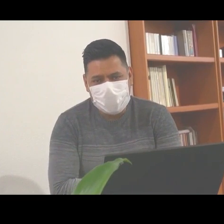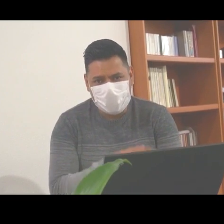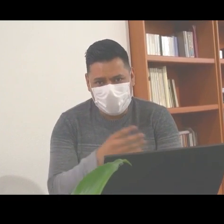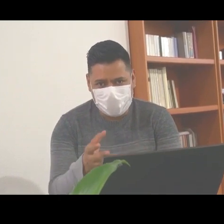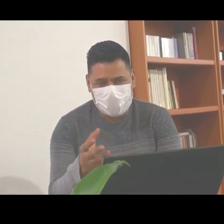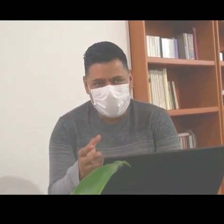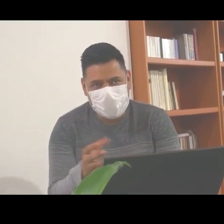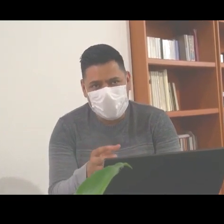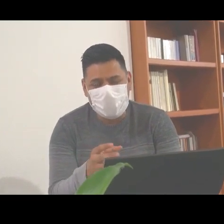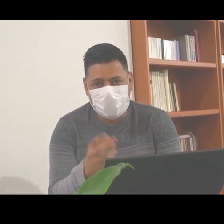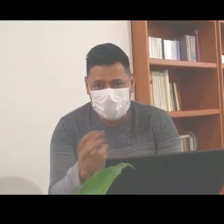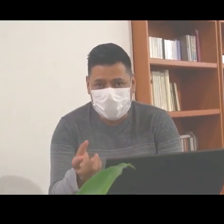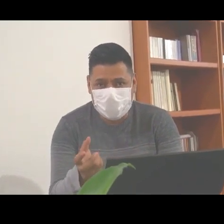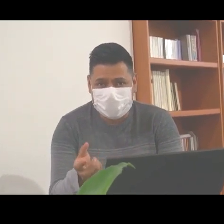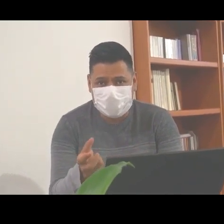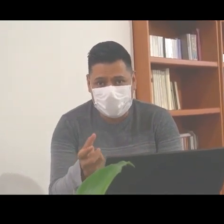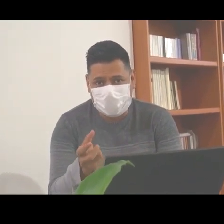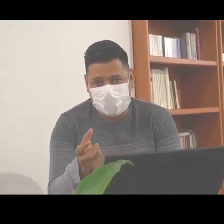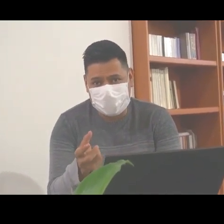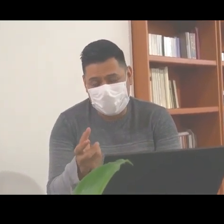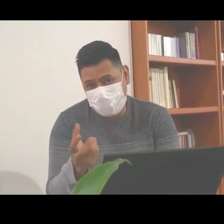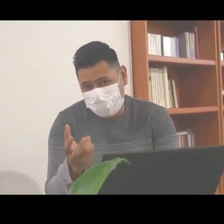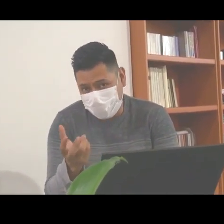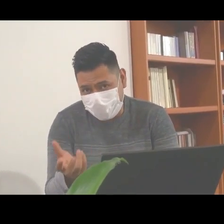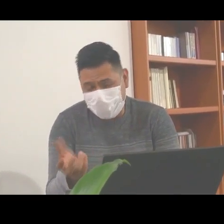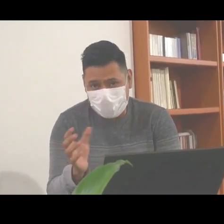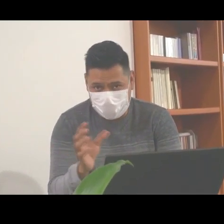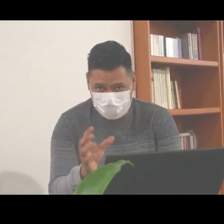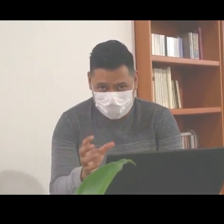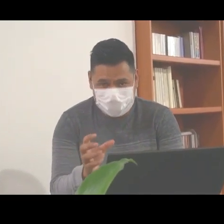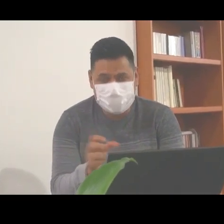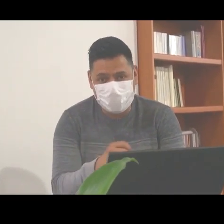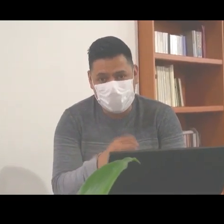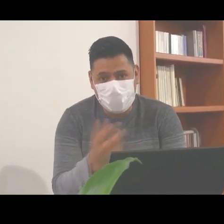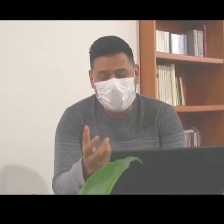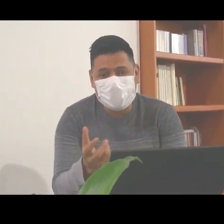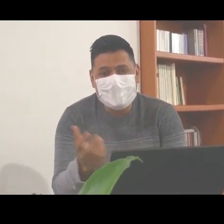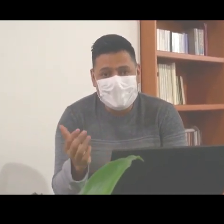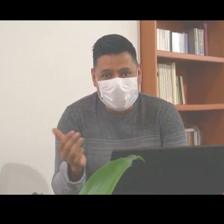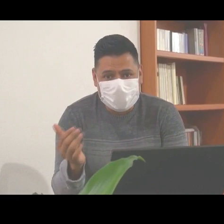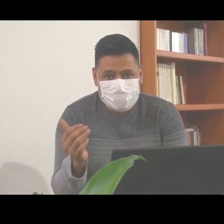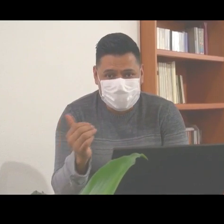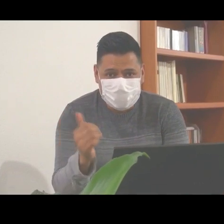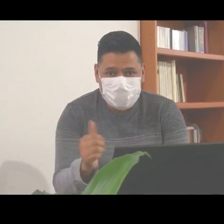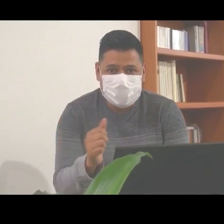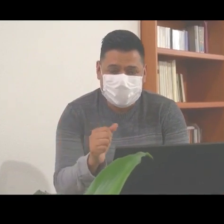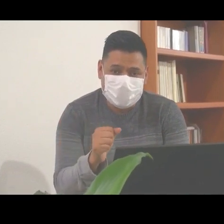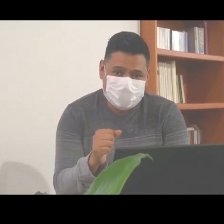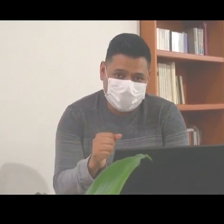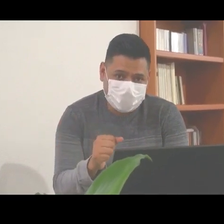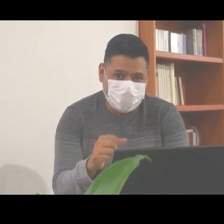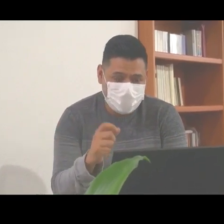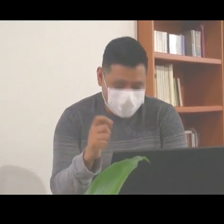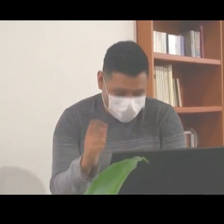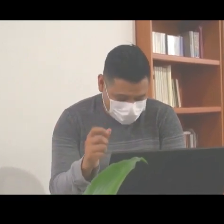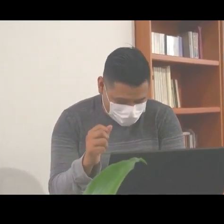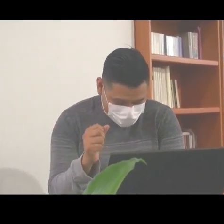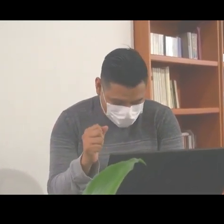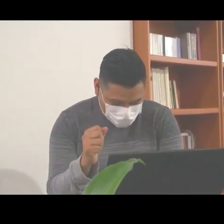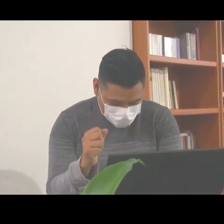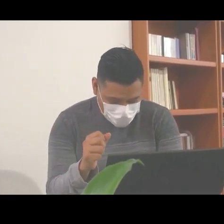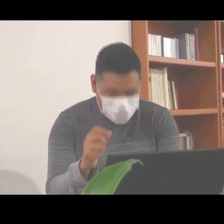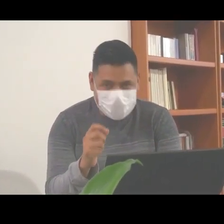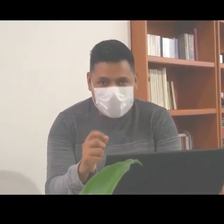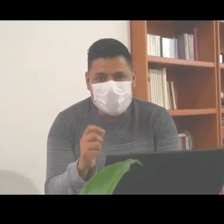tal. Ahora bien, cuidando esta parte de en tiempos de pandemia, de la contingencia por el COVID, las solicitudes se están recibiendo a través